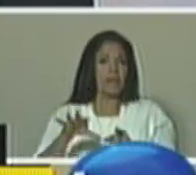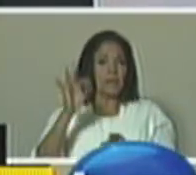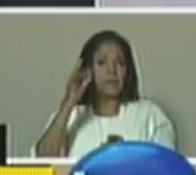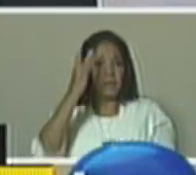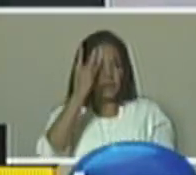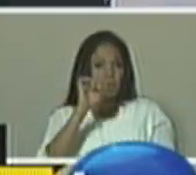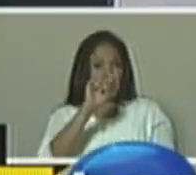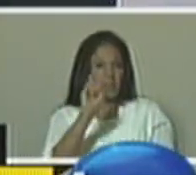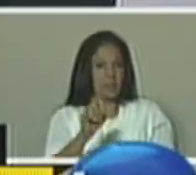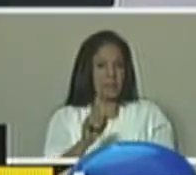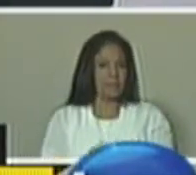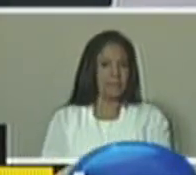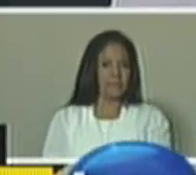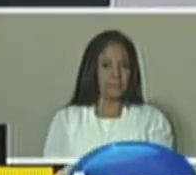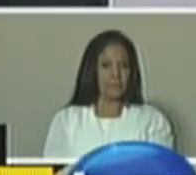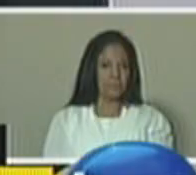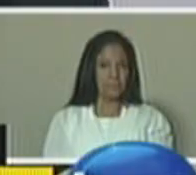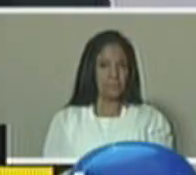y por qué?